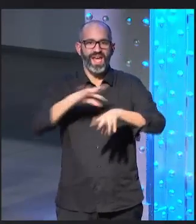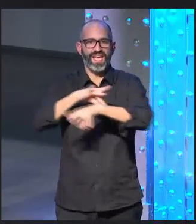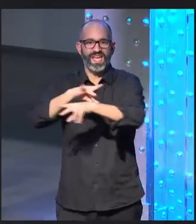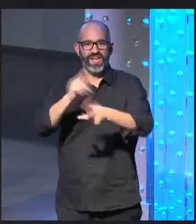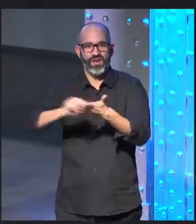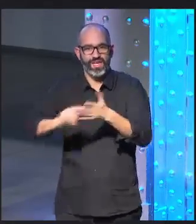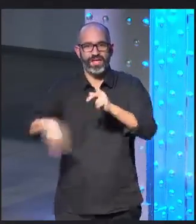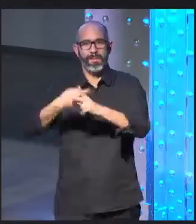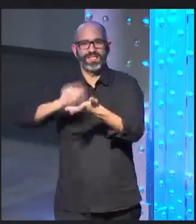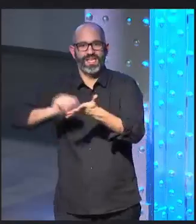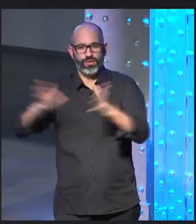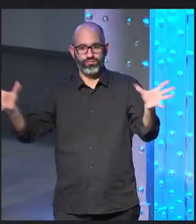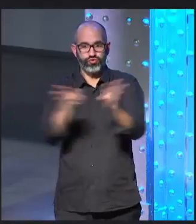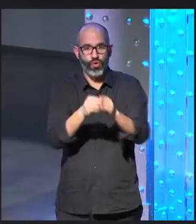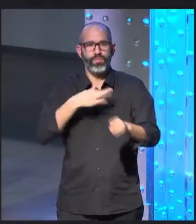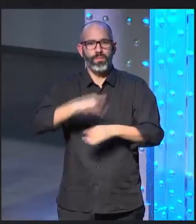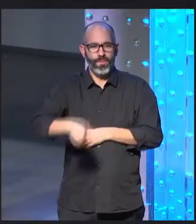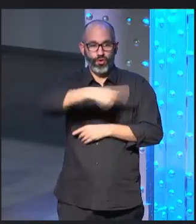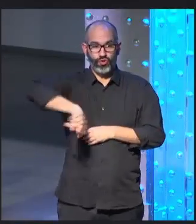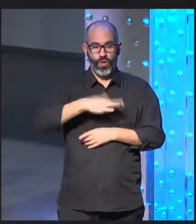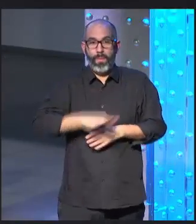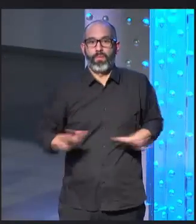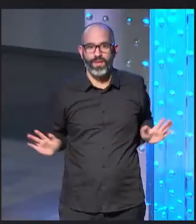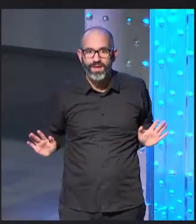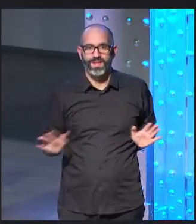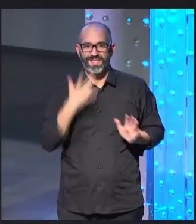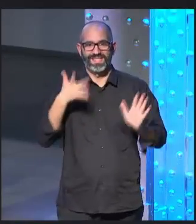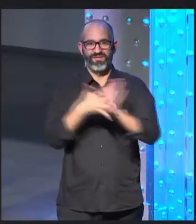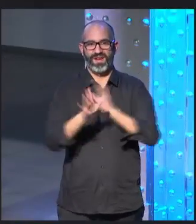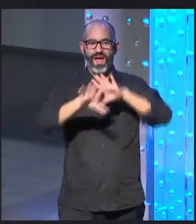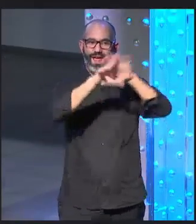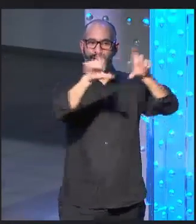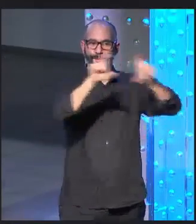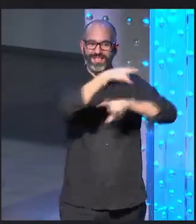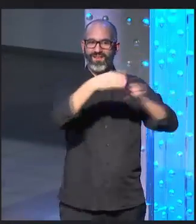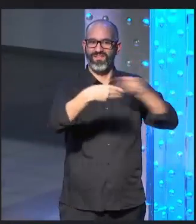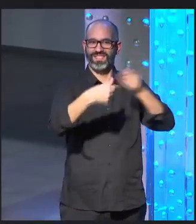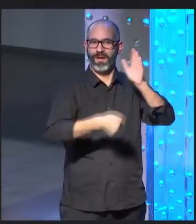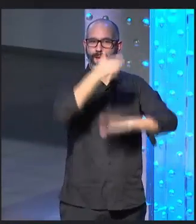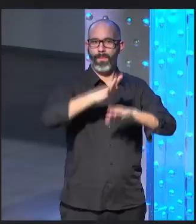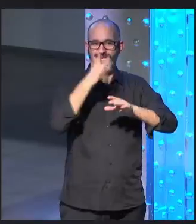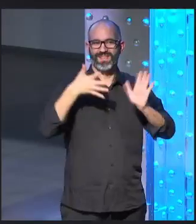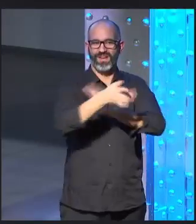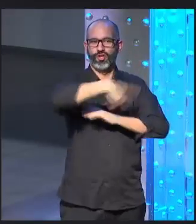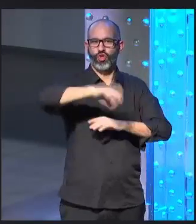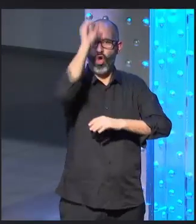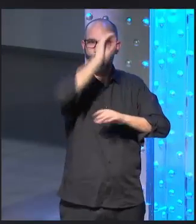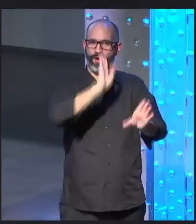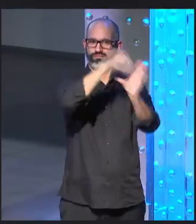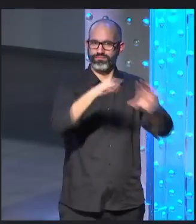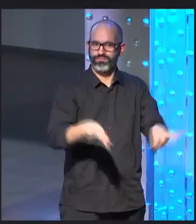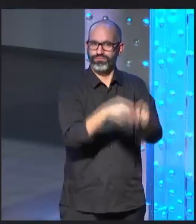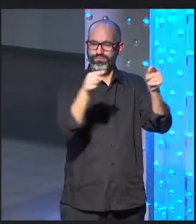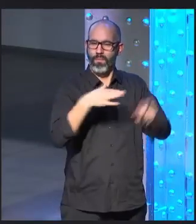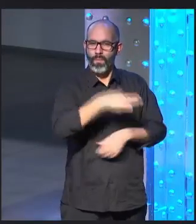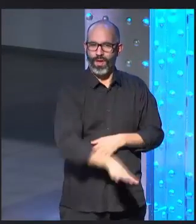guionista, escritor, ¿no? Broker, puedes hacerlo, maestro, es decir, todas las profesiones están transformando.